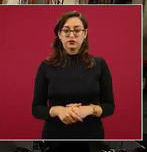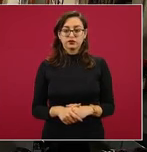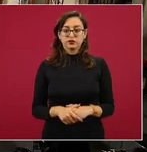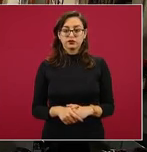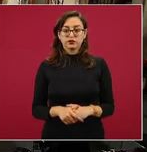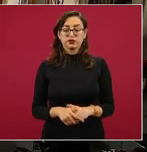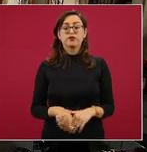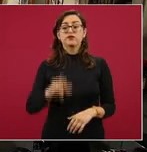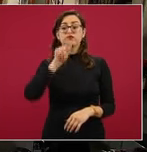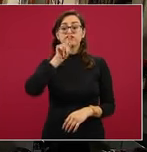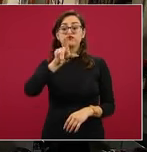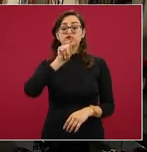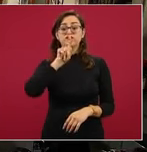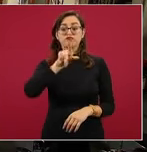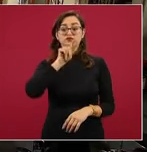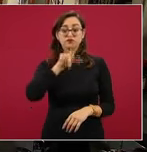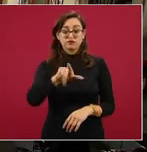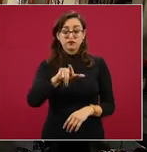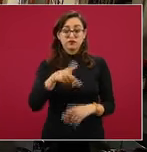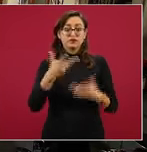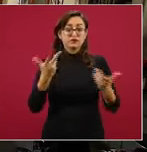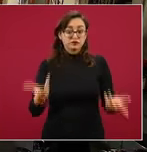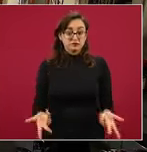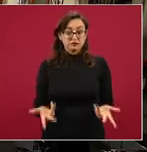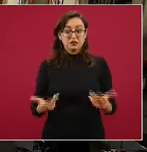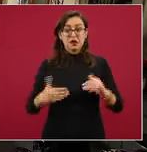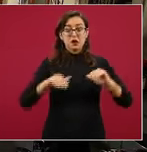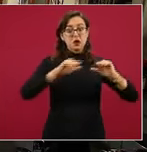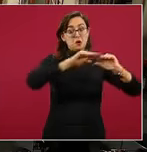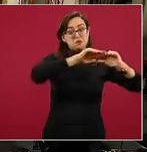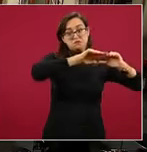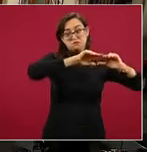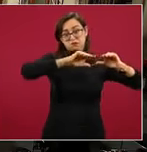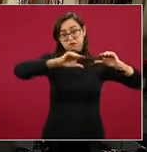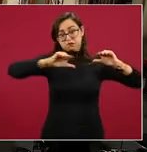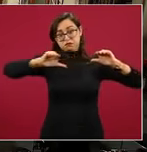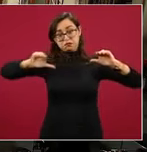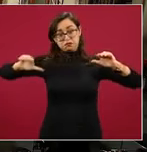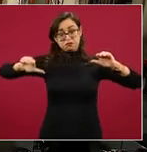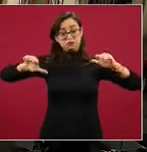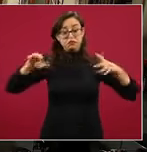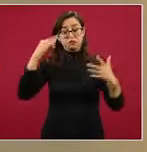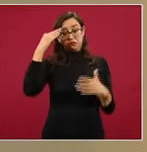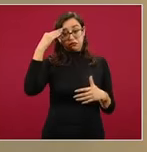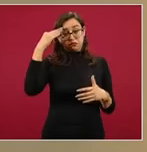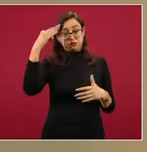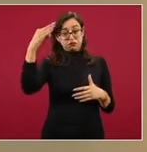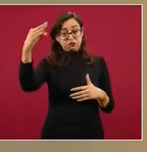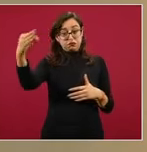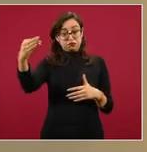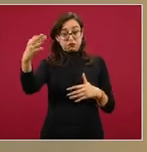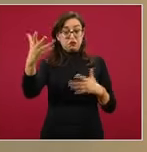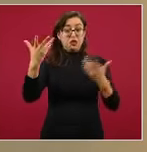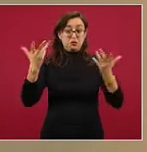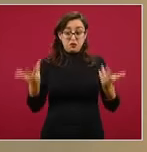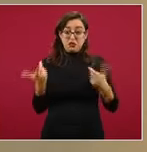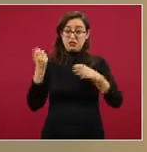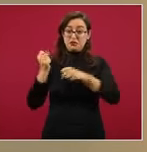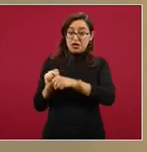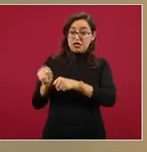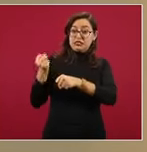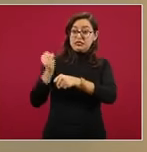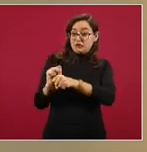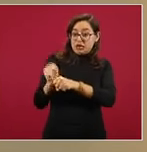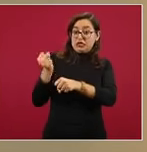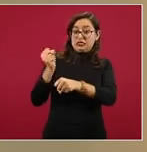El estado de Jalisco, que ha mantenido una meseta muy importante durante muchas semanas,